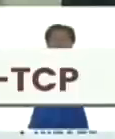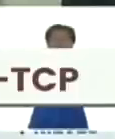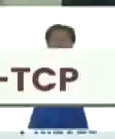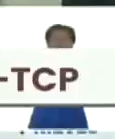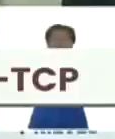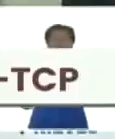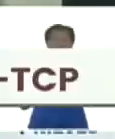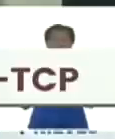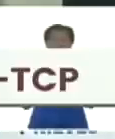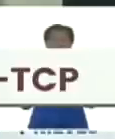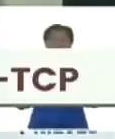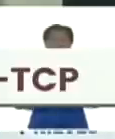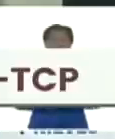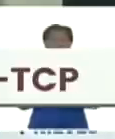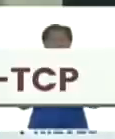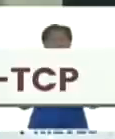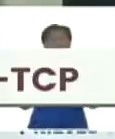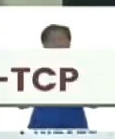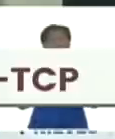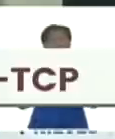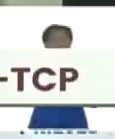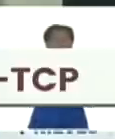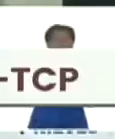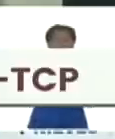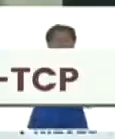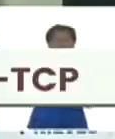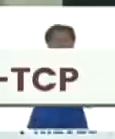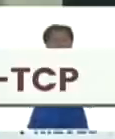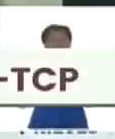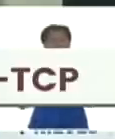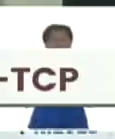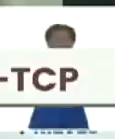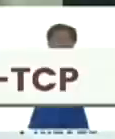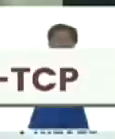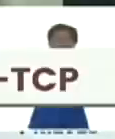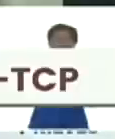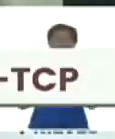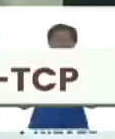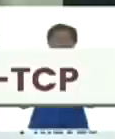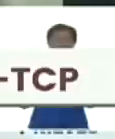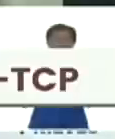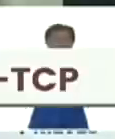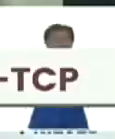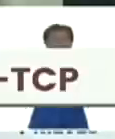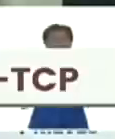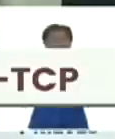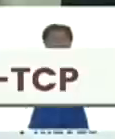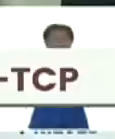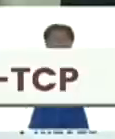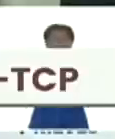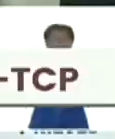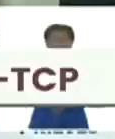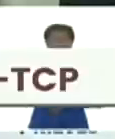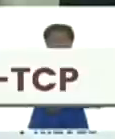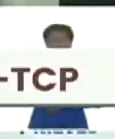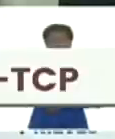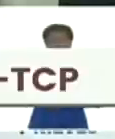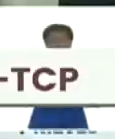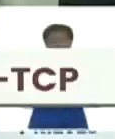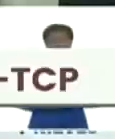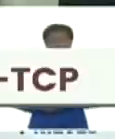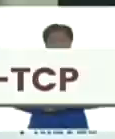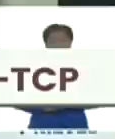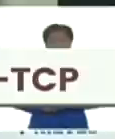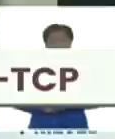Debemos buscar la inclusión como un requisito para lograr un futuro estable y fuerte en las Américas. El